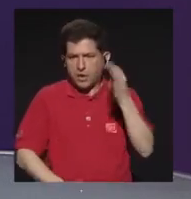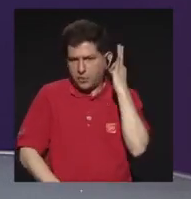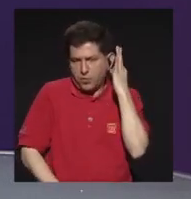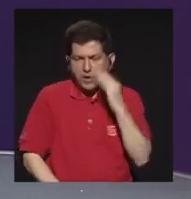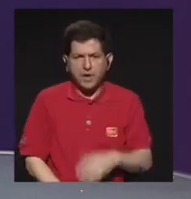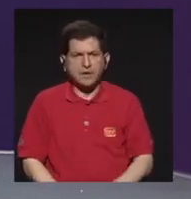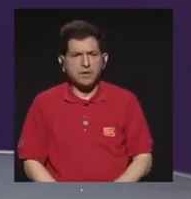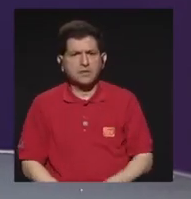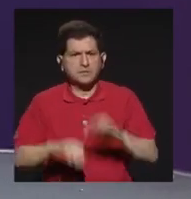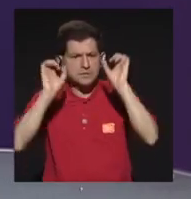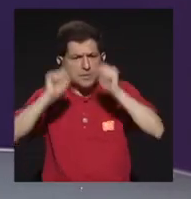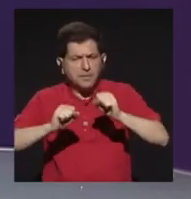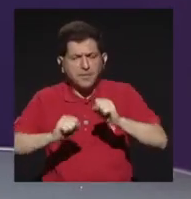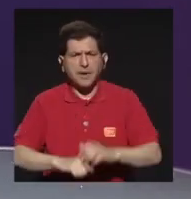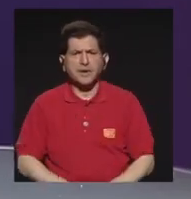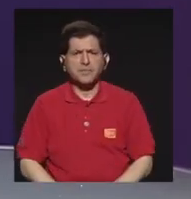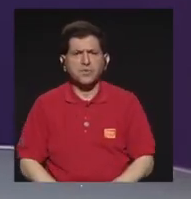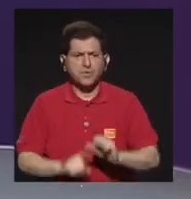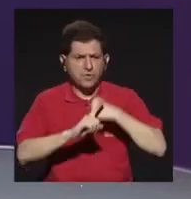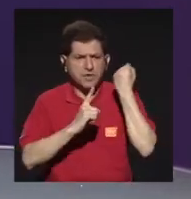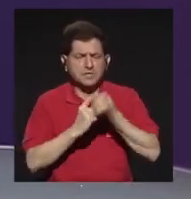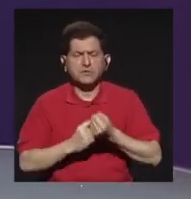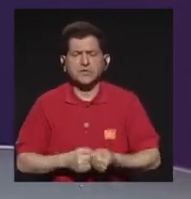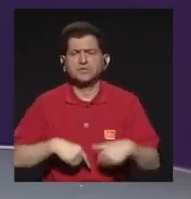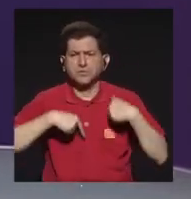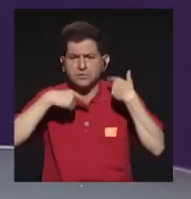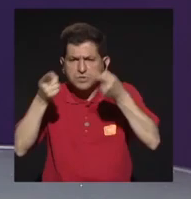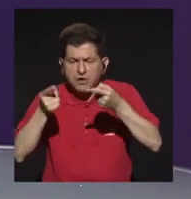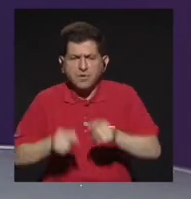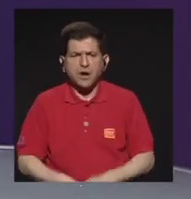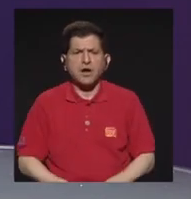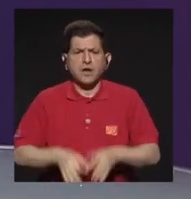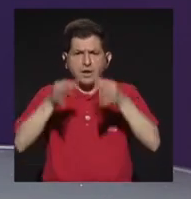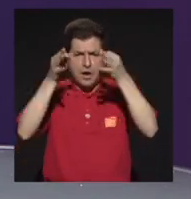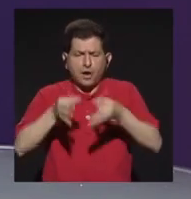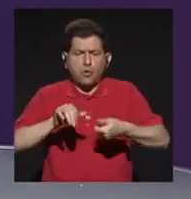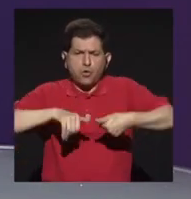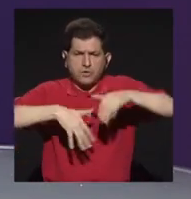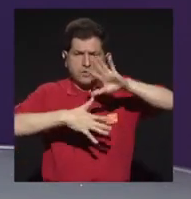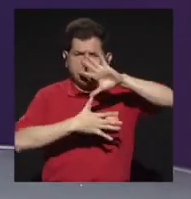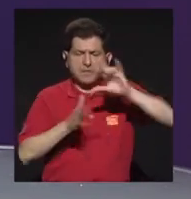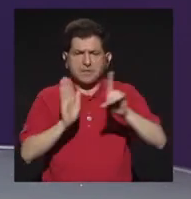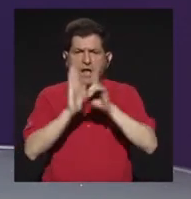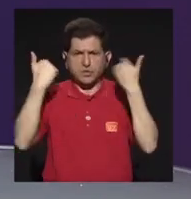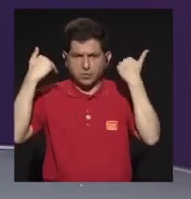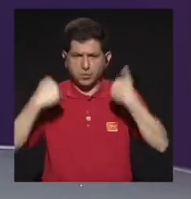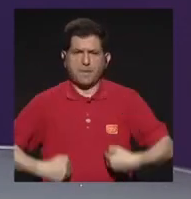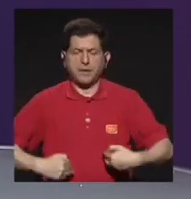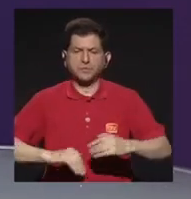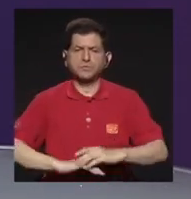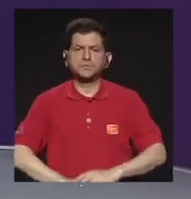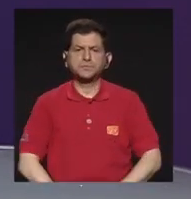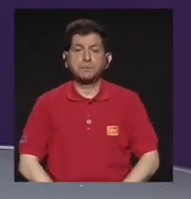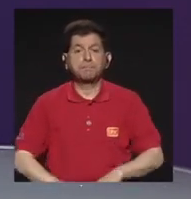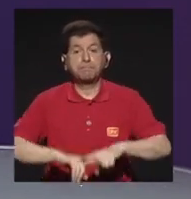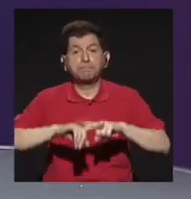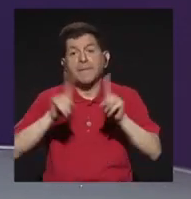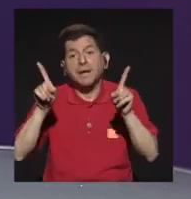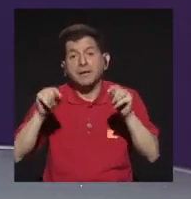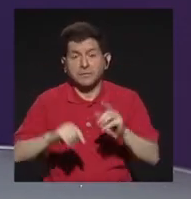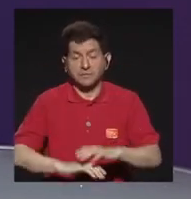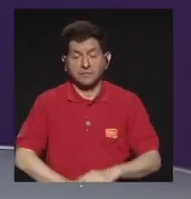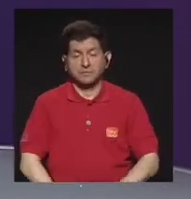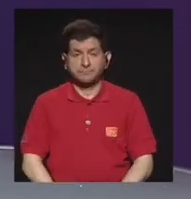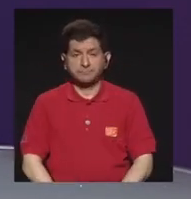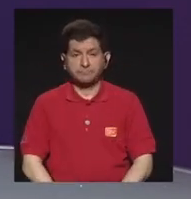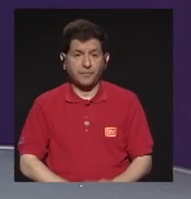llevar el caso de ciudad juárez a la corte internacional a corte interamericana de derechos humanos sin embargo o